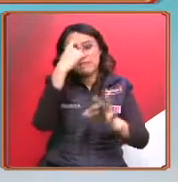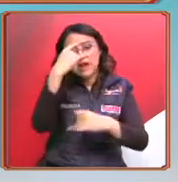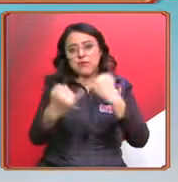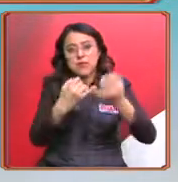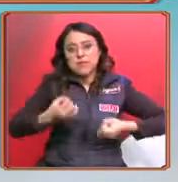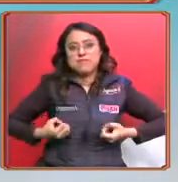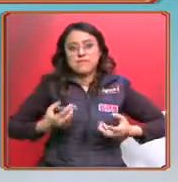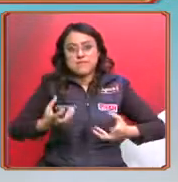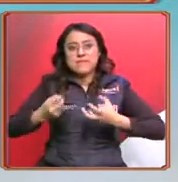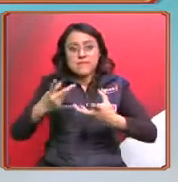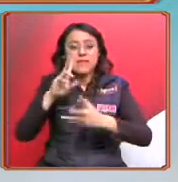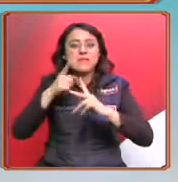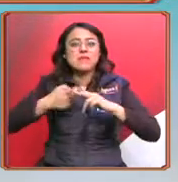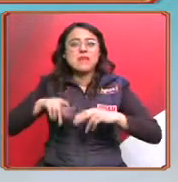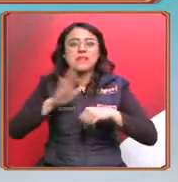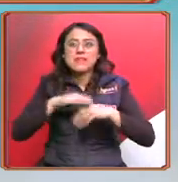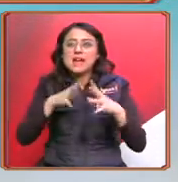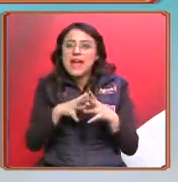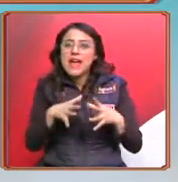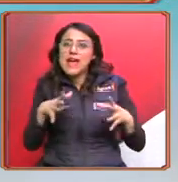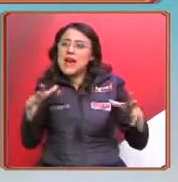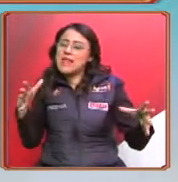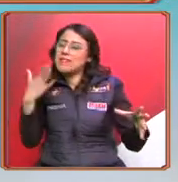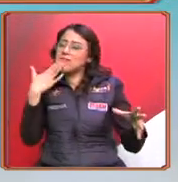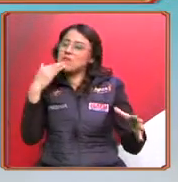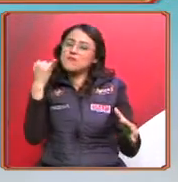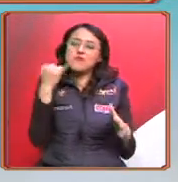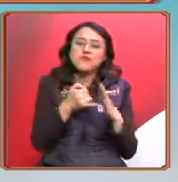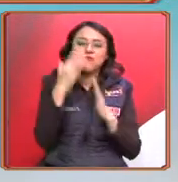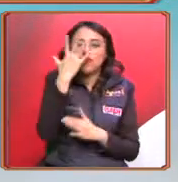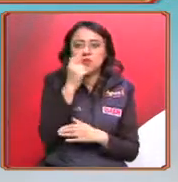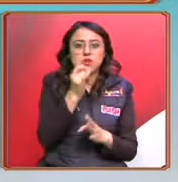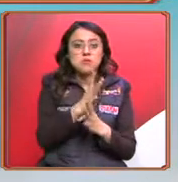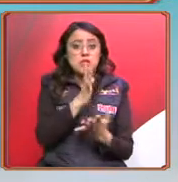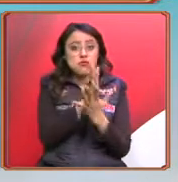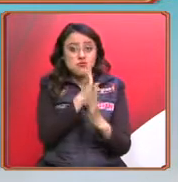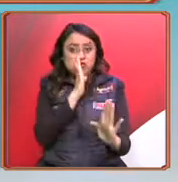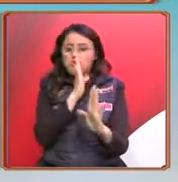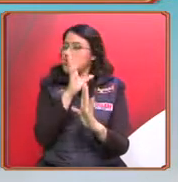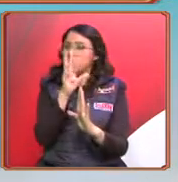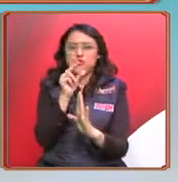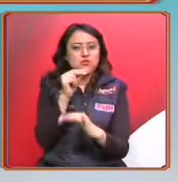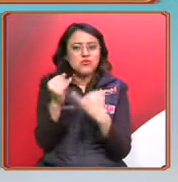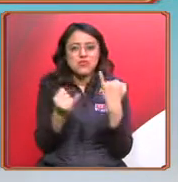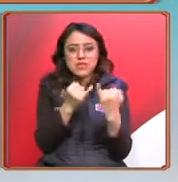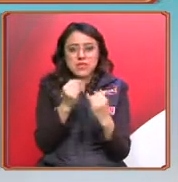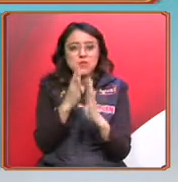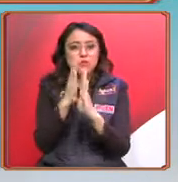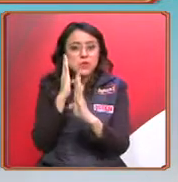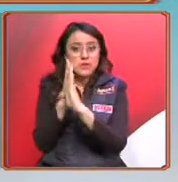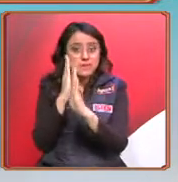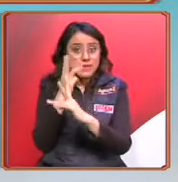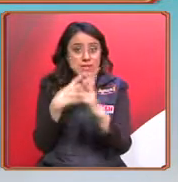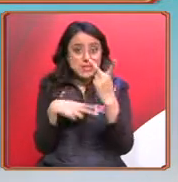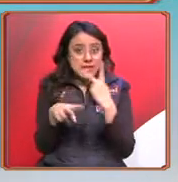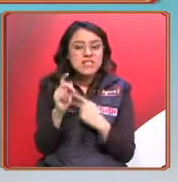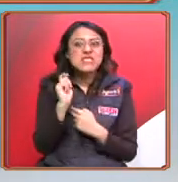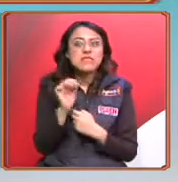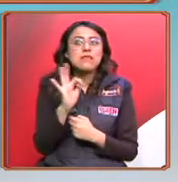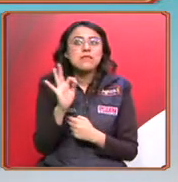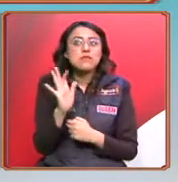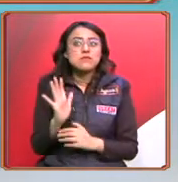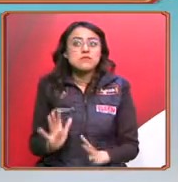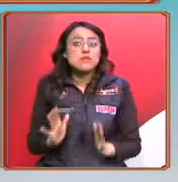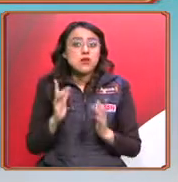recibir un juguete. La campaña es mucho más grande y más profunda que nada más haga una cola y entregamos juguetes. No, el juguete que usted trae, con suerte